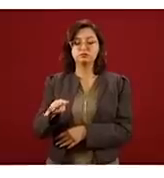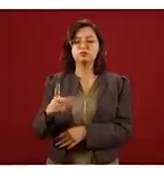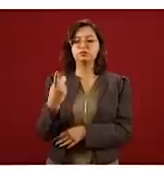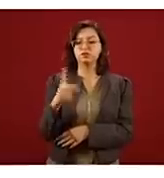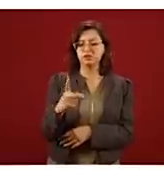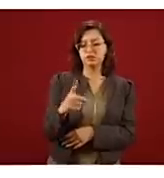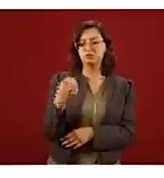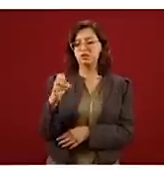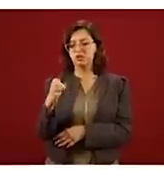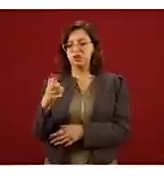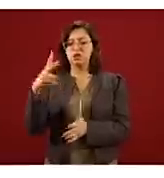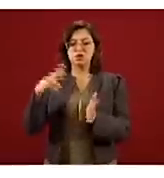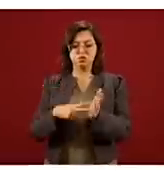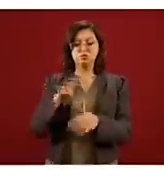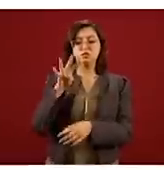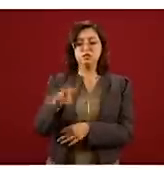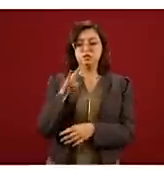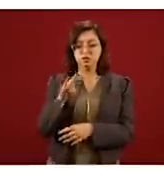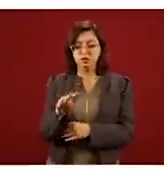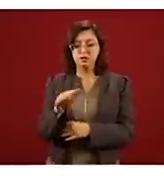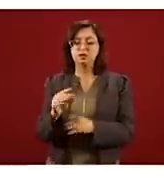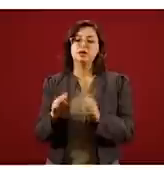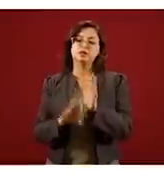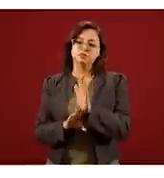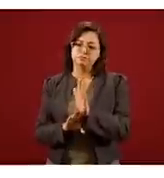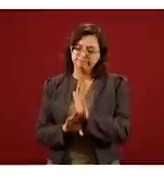diciembre, enero del año pasado.